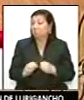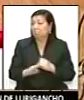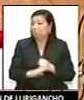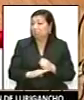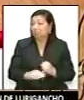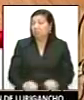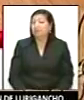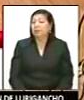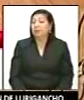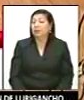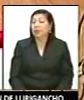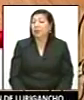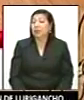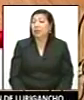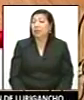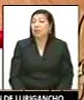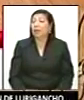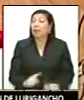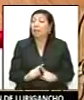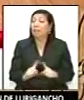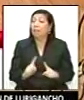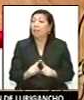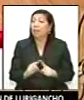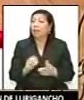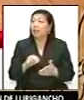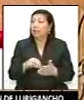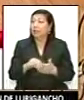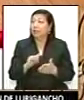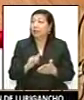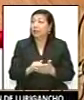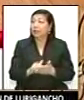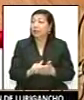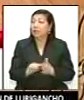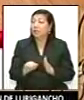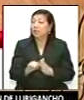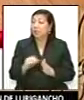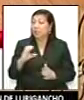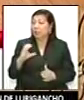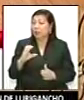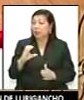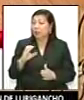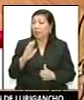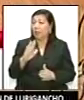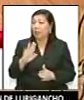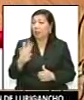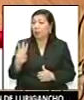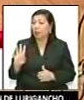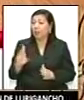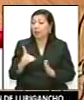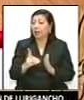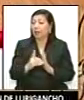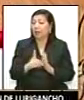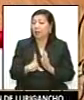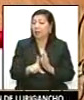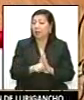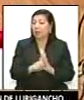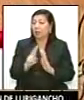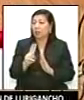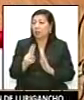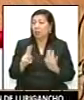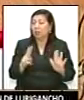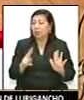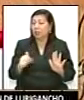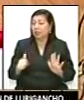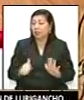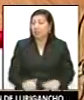cálculo distinta a la establecida en el inciso C del artículo 54 del Decreto Legislativo